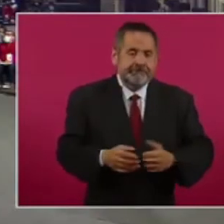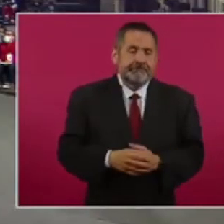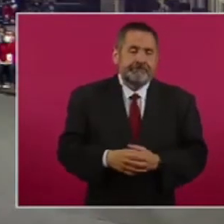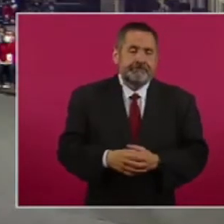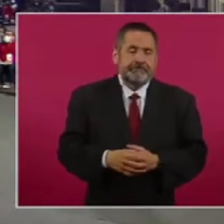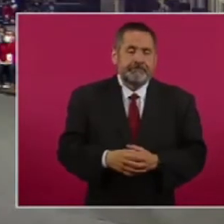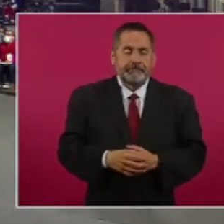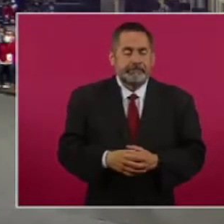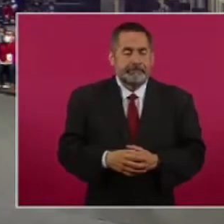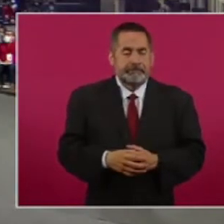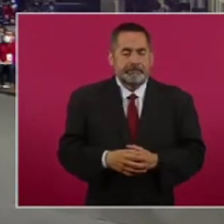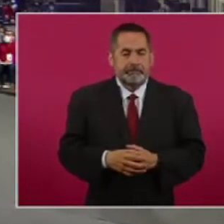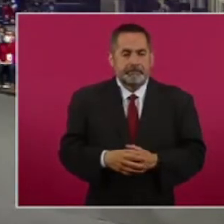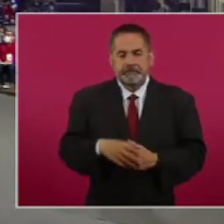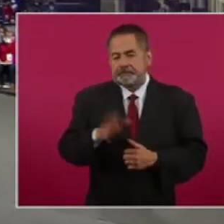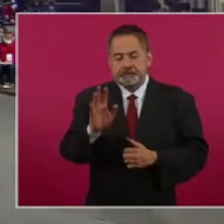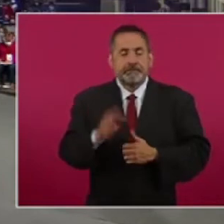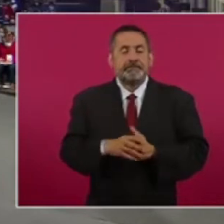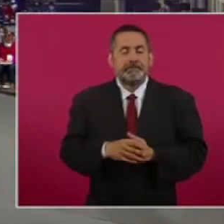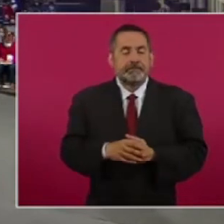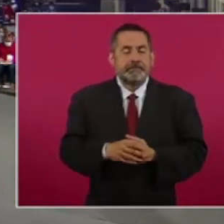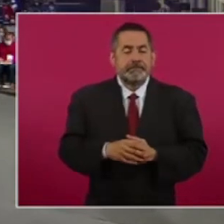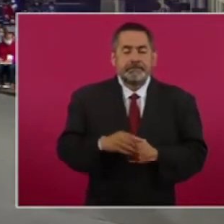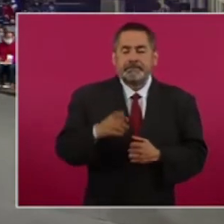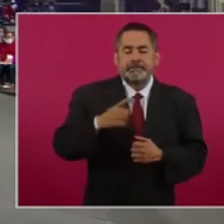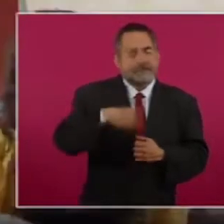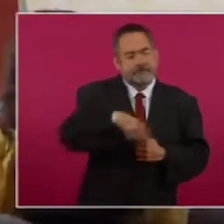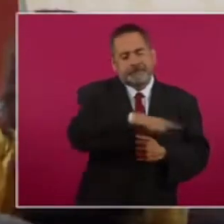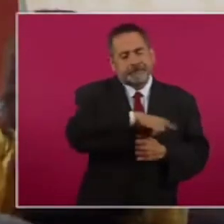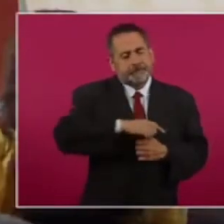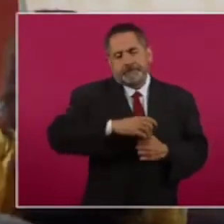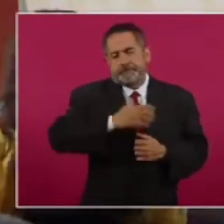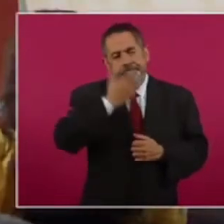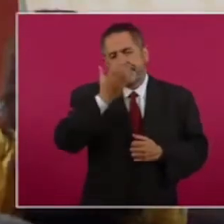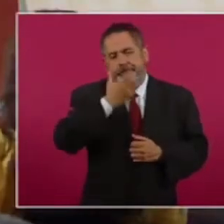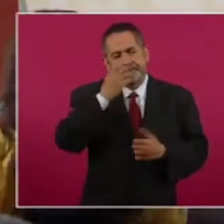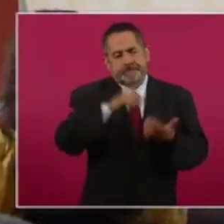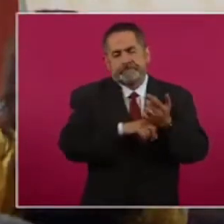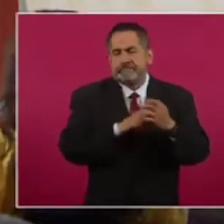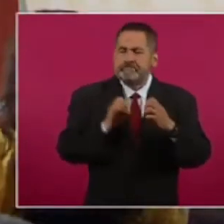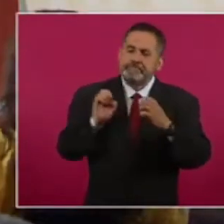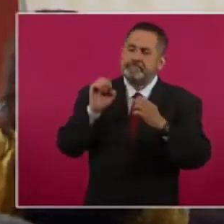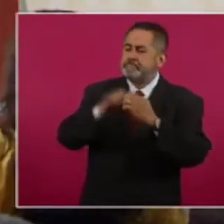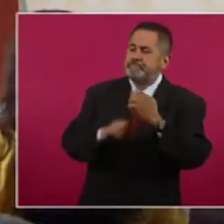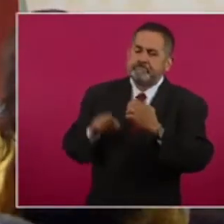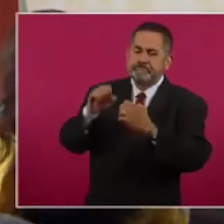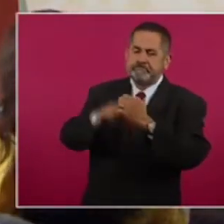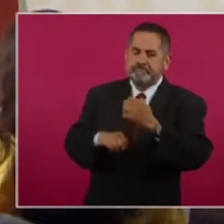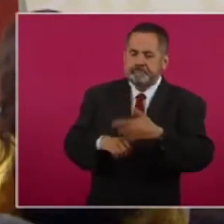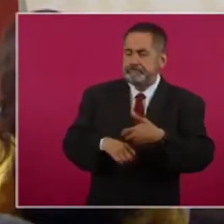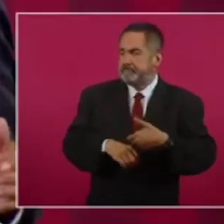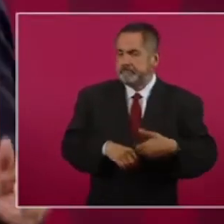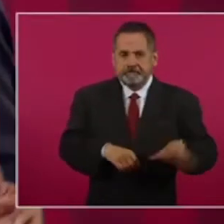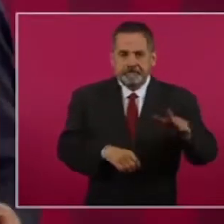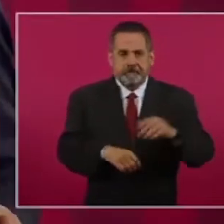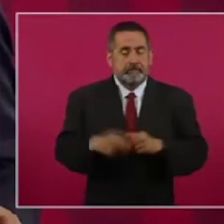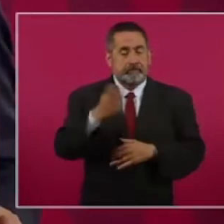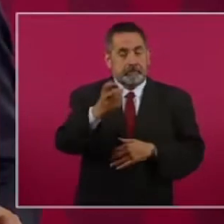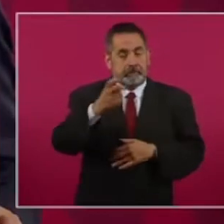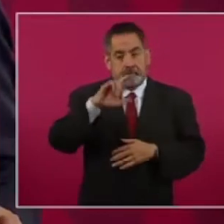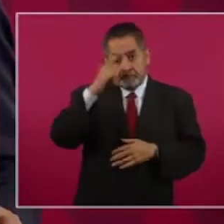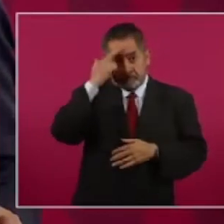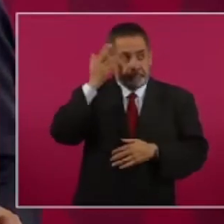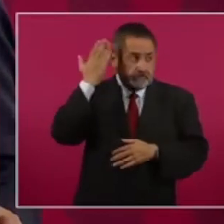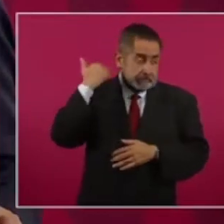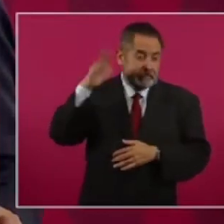Entonces, se acostumbraron pues a engañar. Y en ese entonces, yo